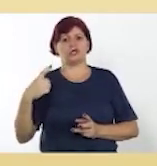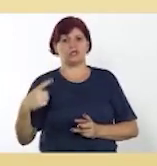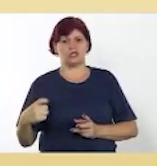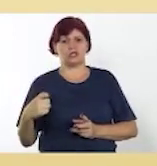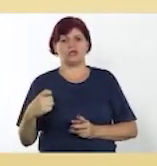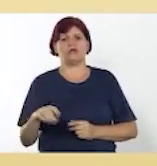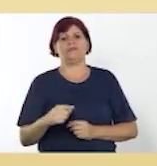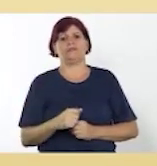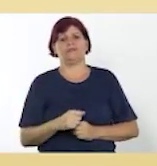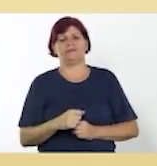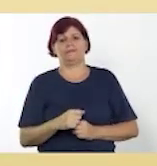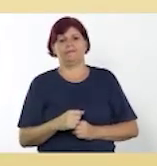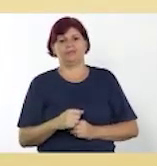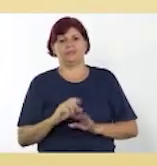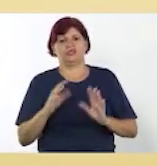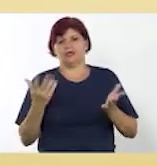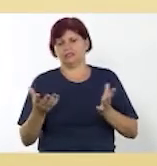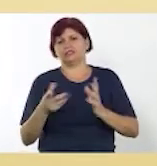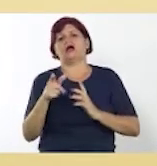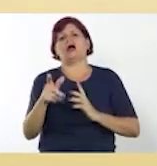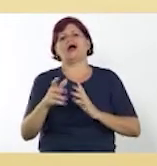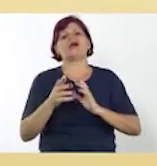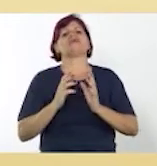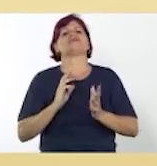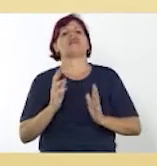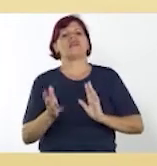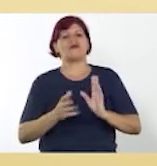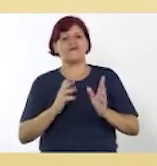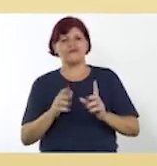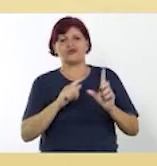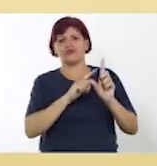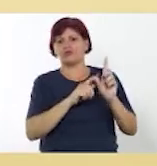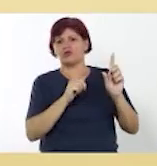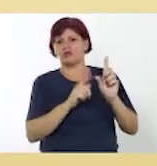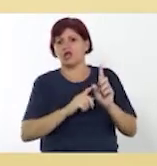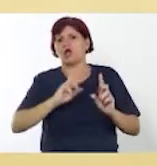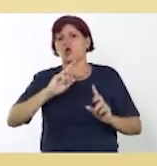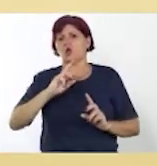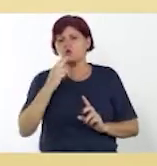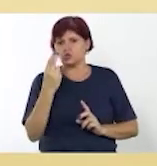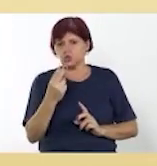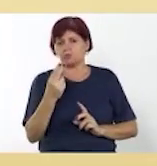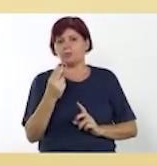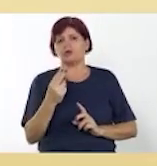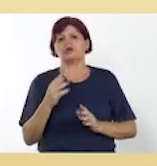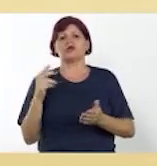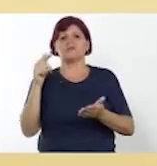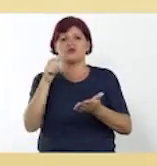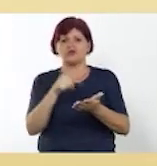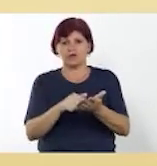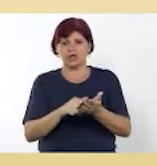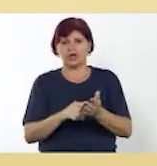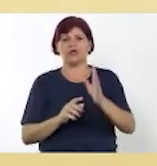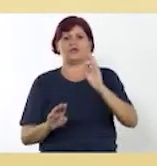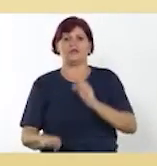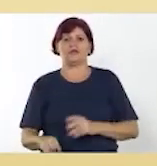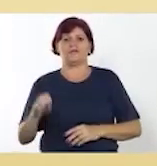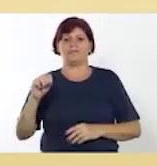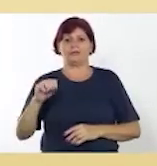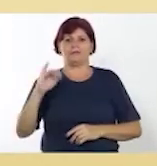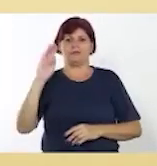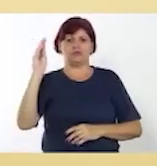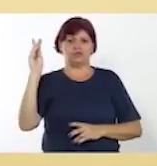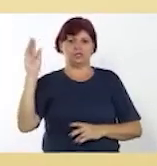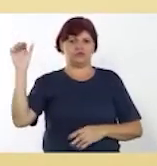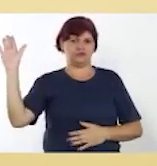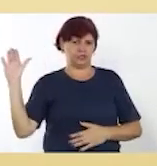Precisamente 2 seno coseno de x es la fórmula del ángulo duplo y hemos llegado al miembro